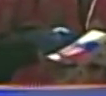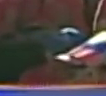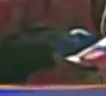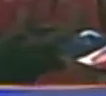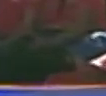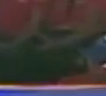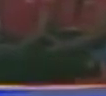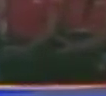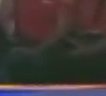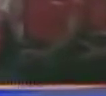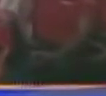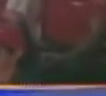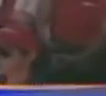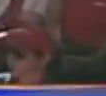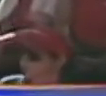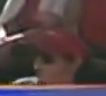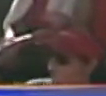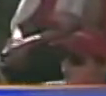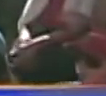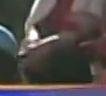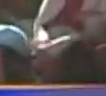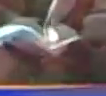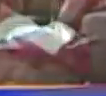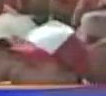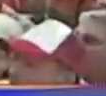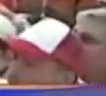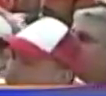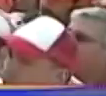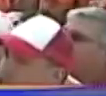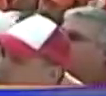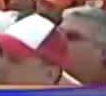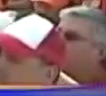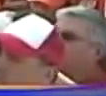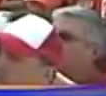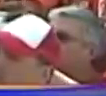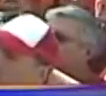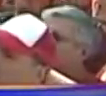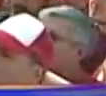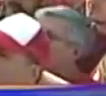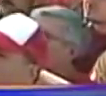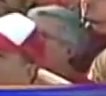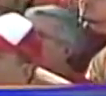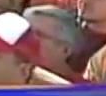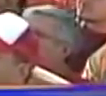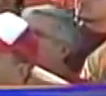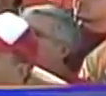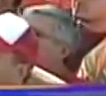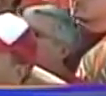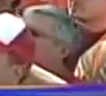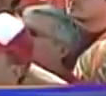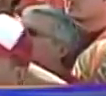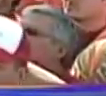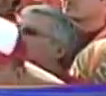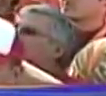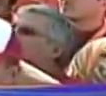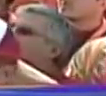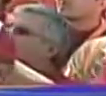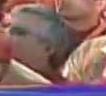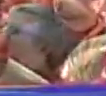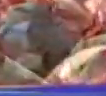Bueno, compatriotas, ahora nuestro presidente,